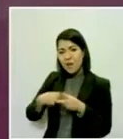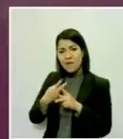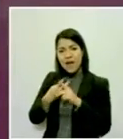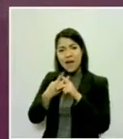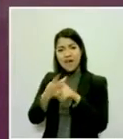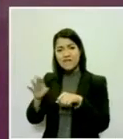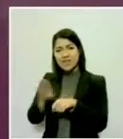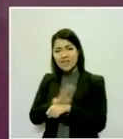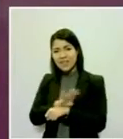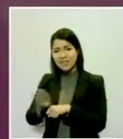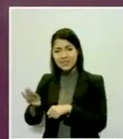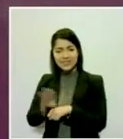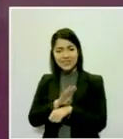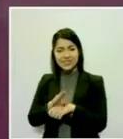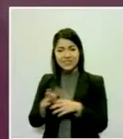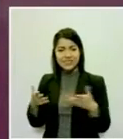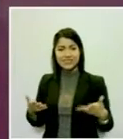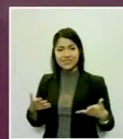prestaciones.